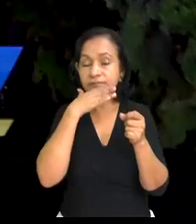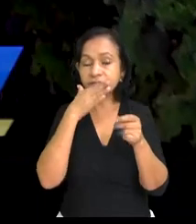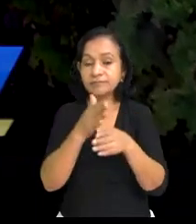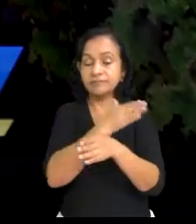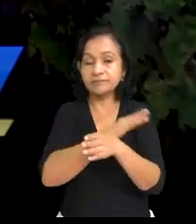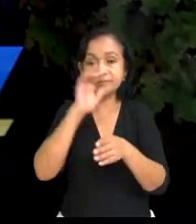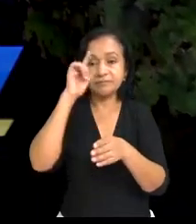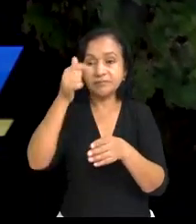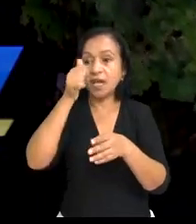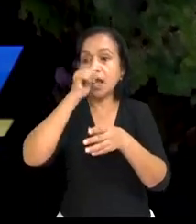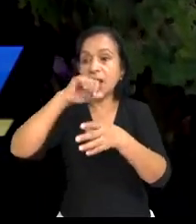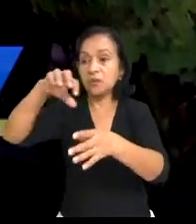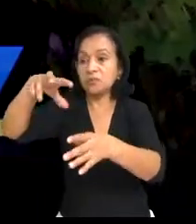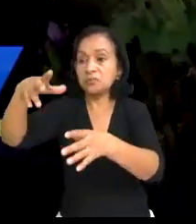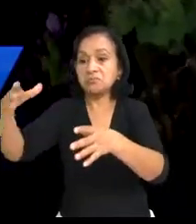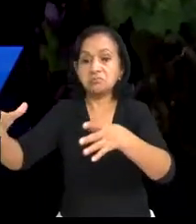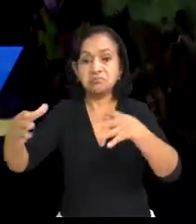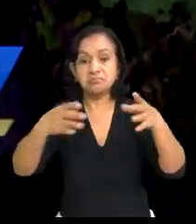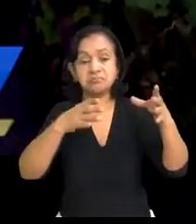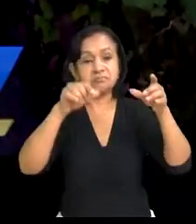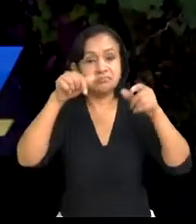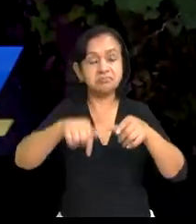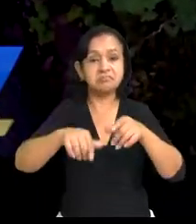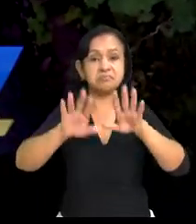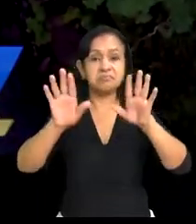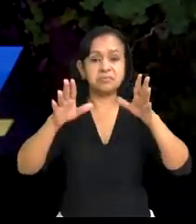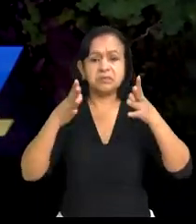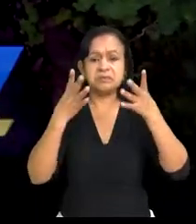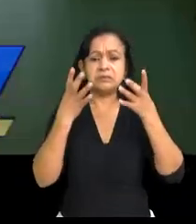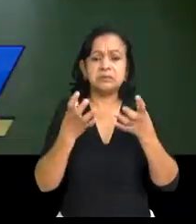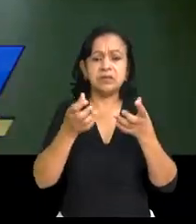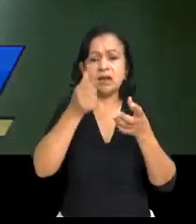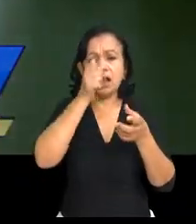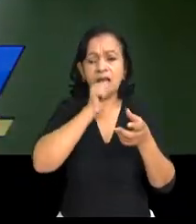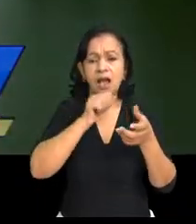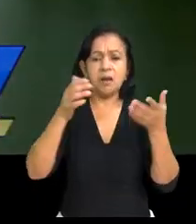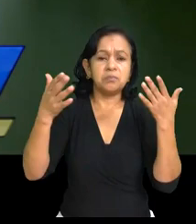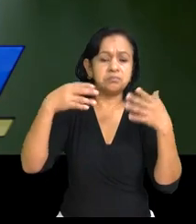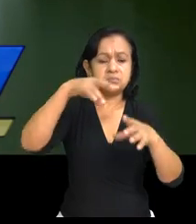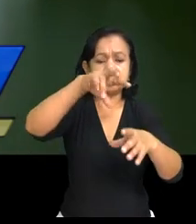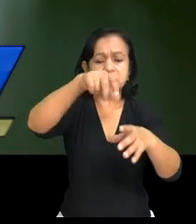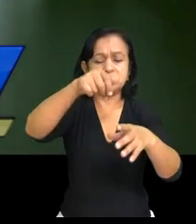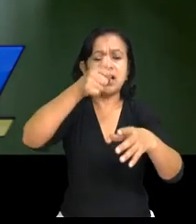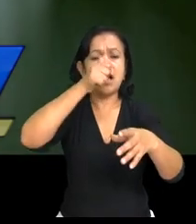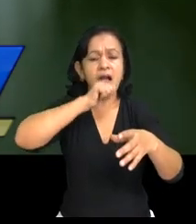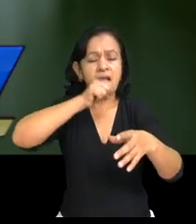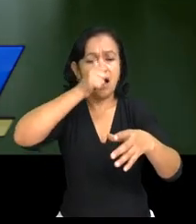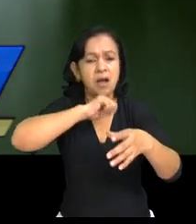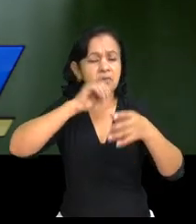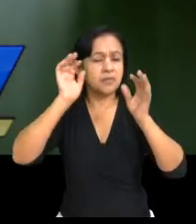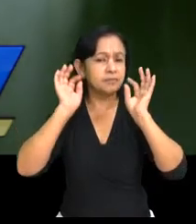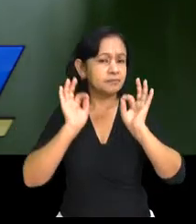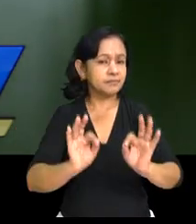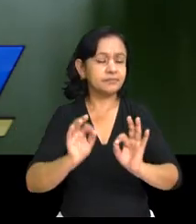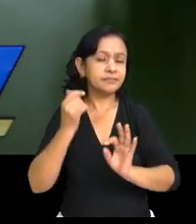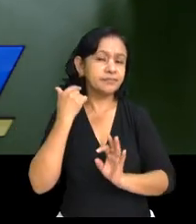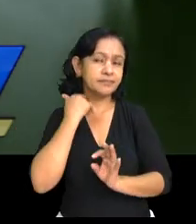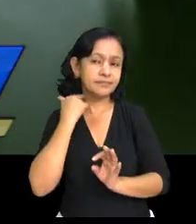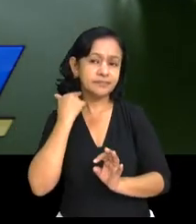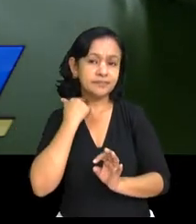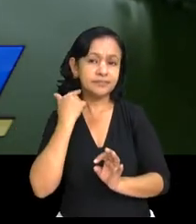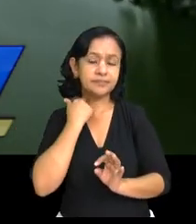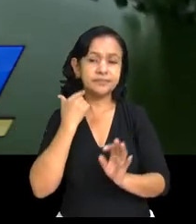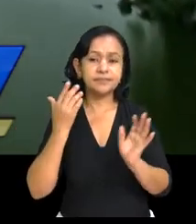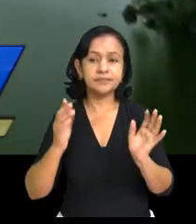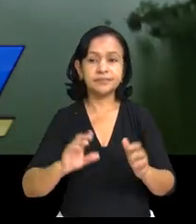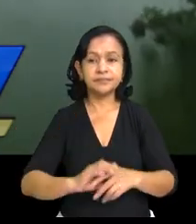neoliberales. Y ahora está en pleno periodo seco, cuando hace más calor, vos abrís la llave y prácticamente siempre hay agua. Siempre hay agua. ¿Verdad?